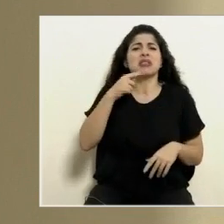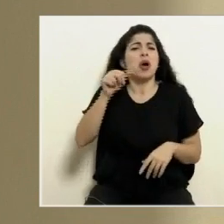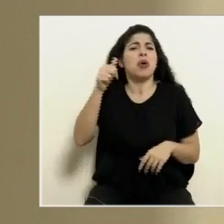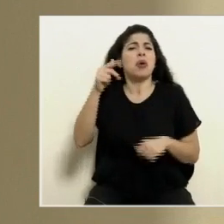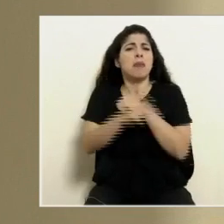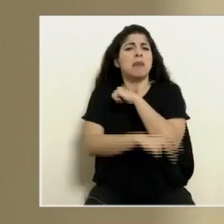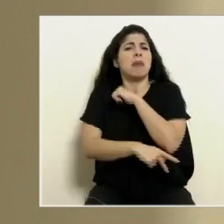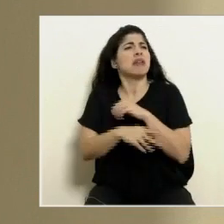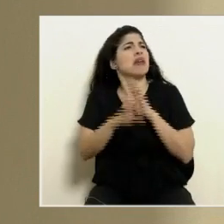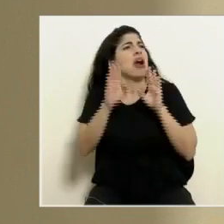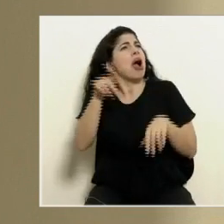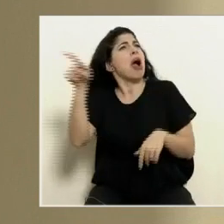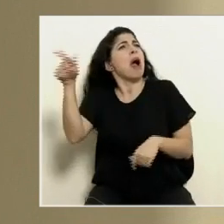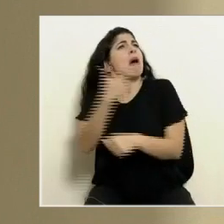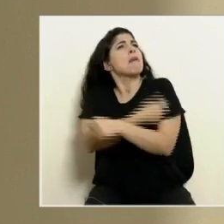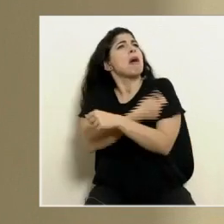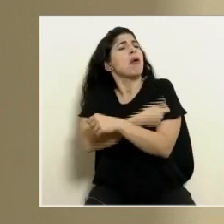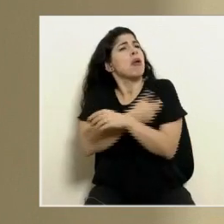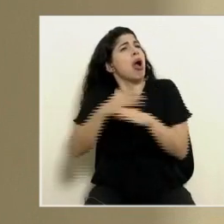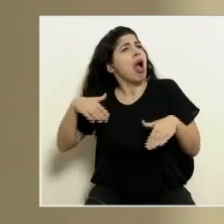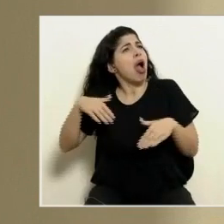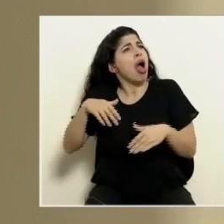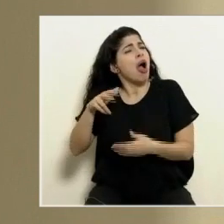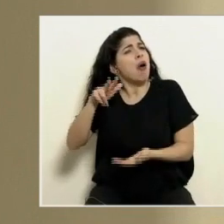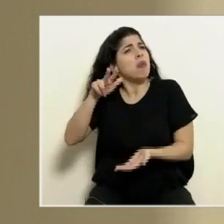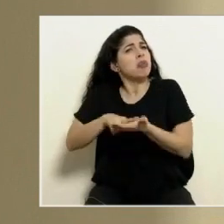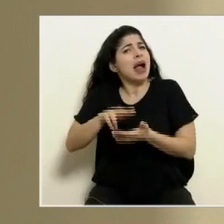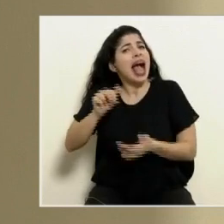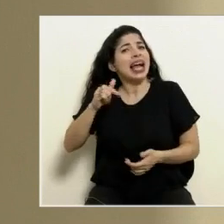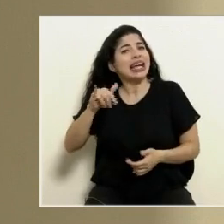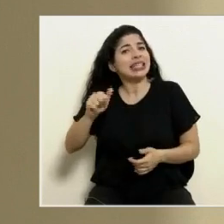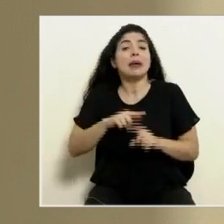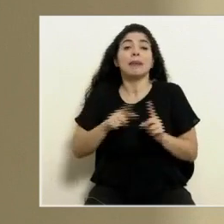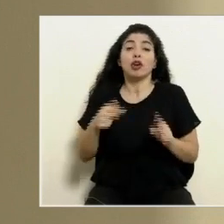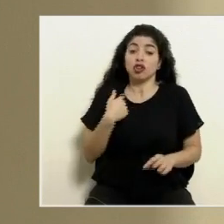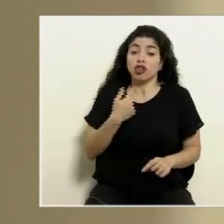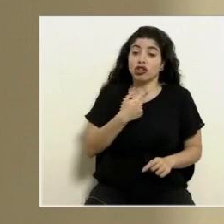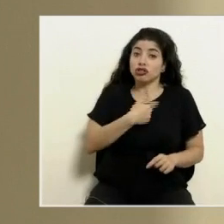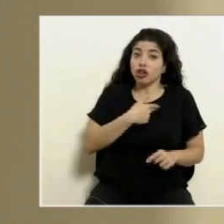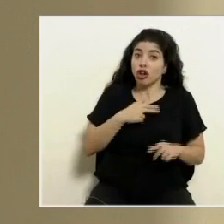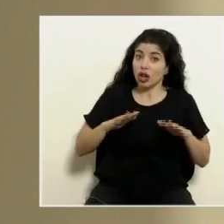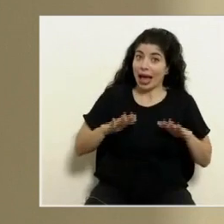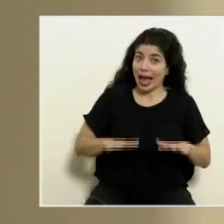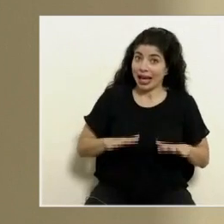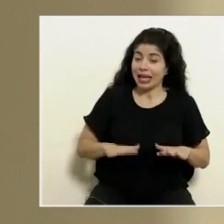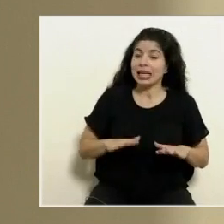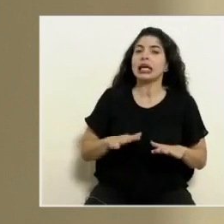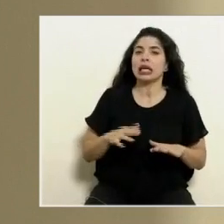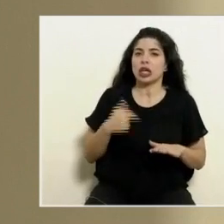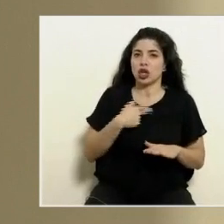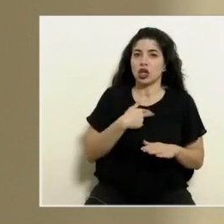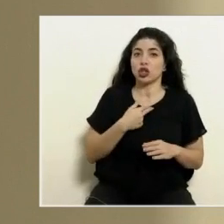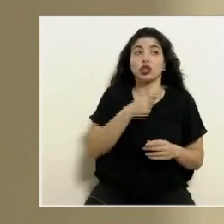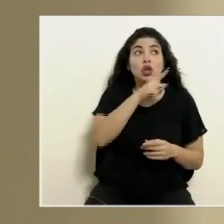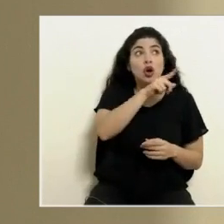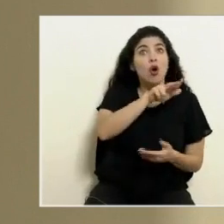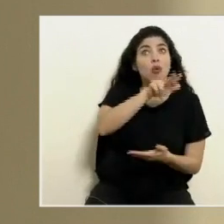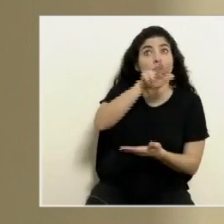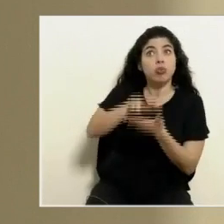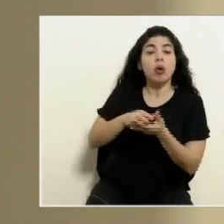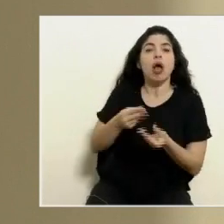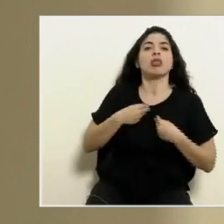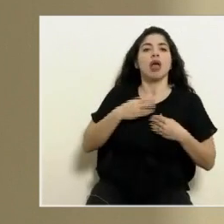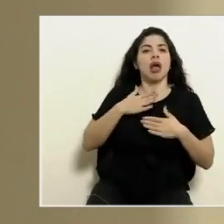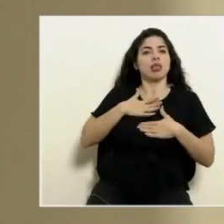lo aplican vacunas que no tienen agencia estricta, pero es la forma en que nosotros podemos estar tranquilos de que